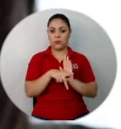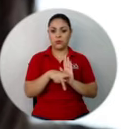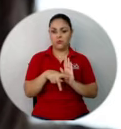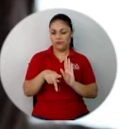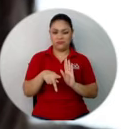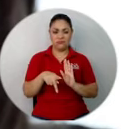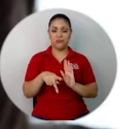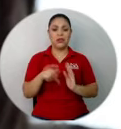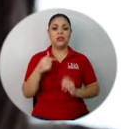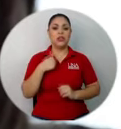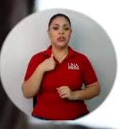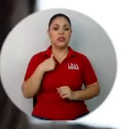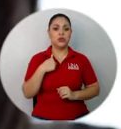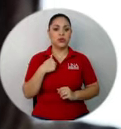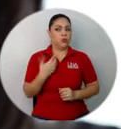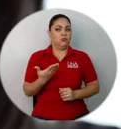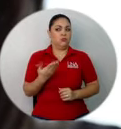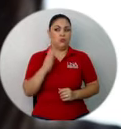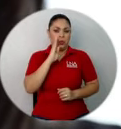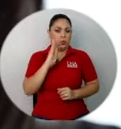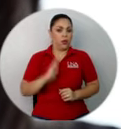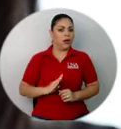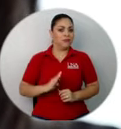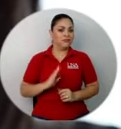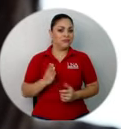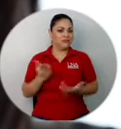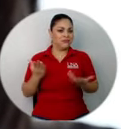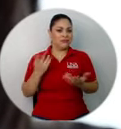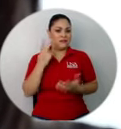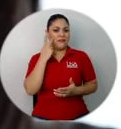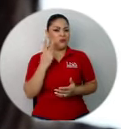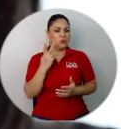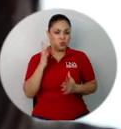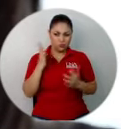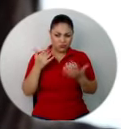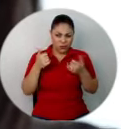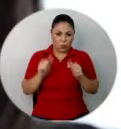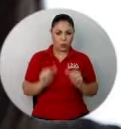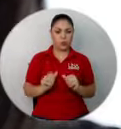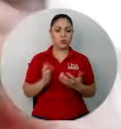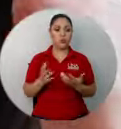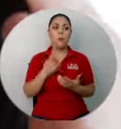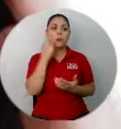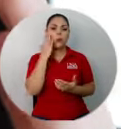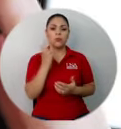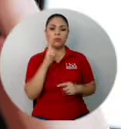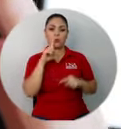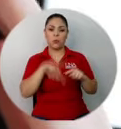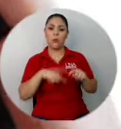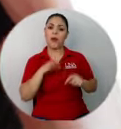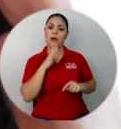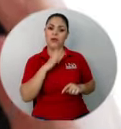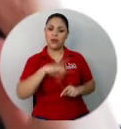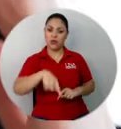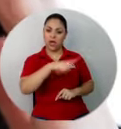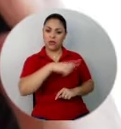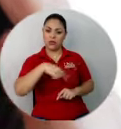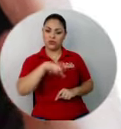con esas personas, algo que nunca he sentido, que nunca había visto y nunca he compartido, y nunca